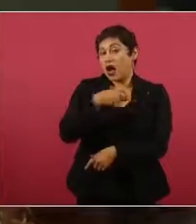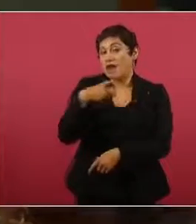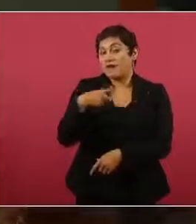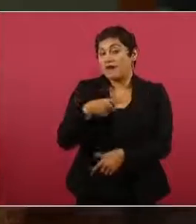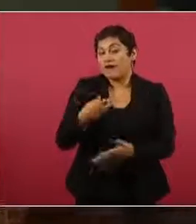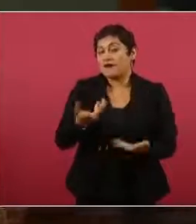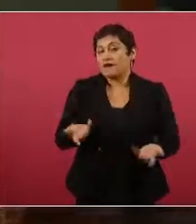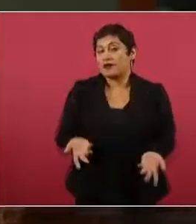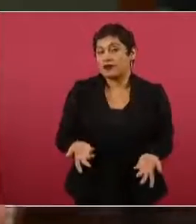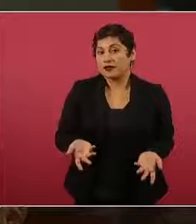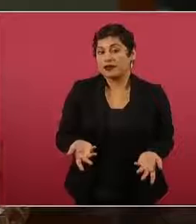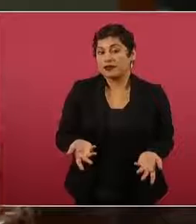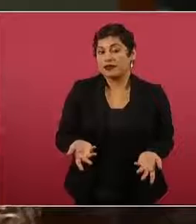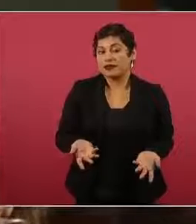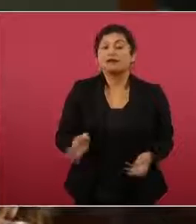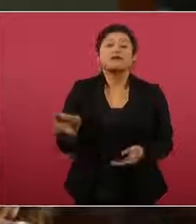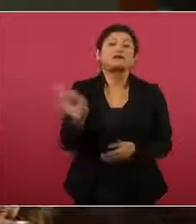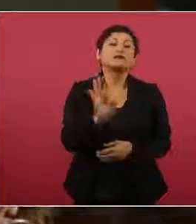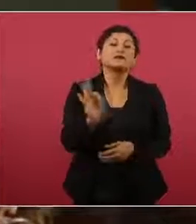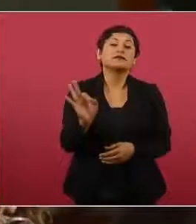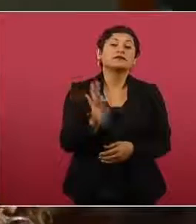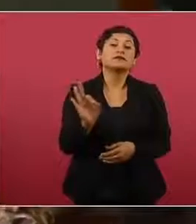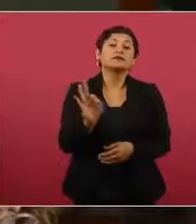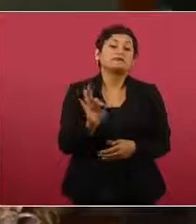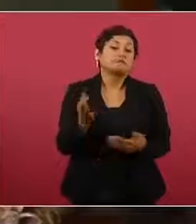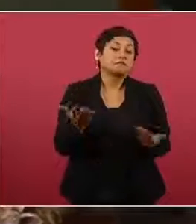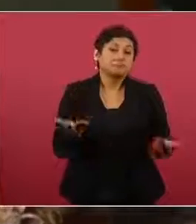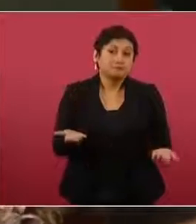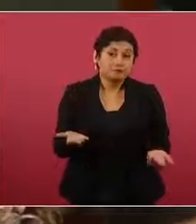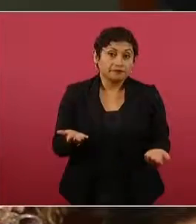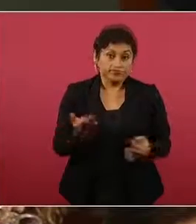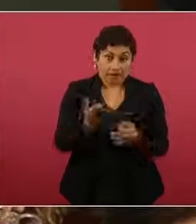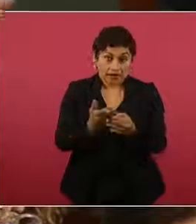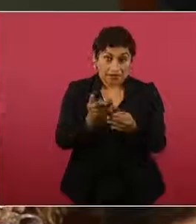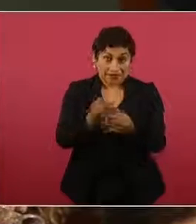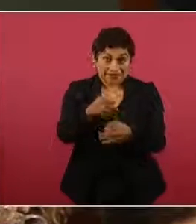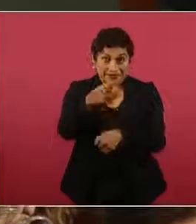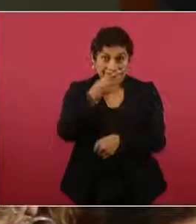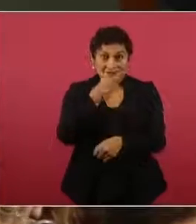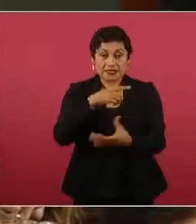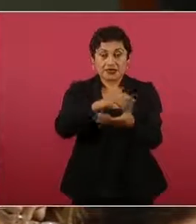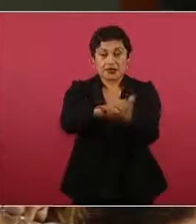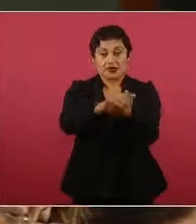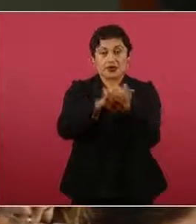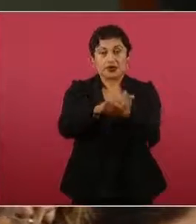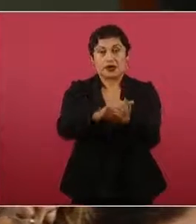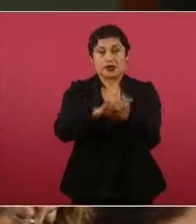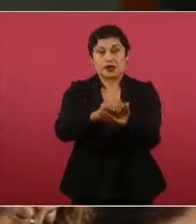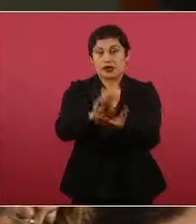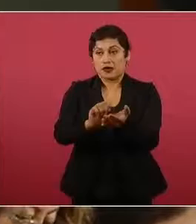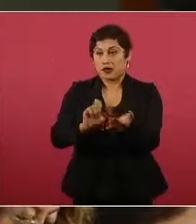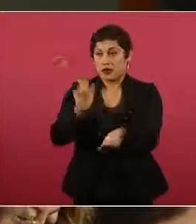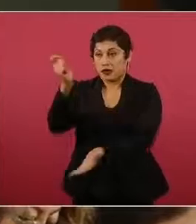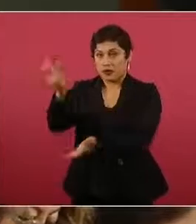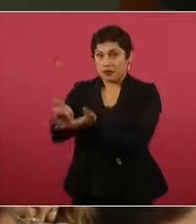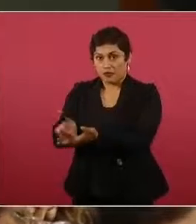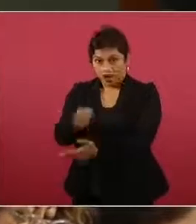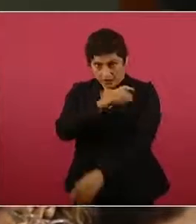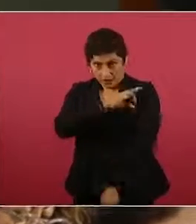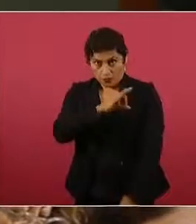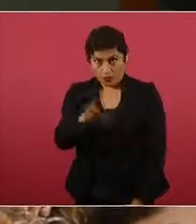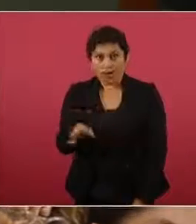de lo que se va a ganar con la rifa de estos